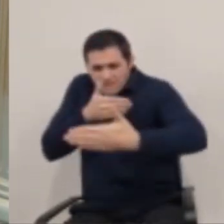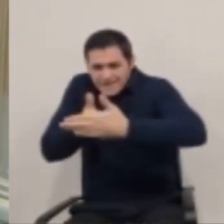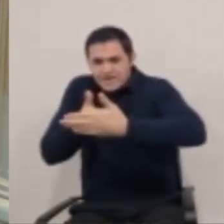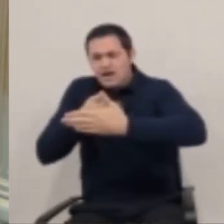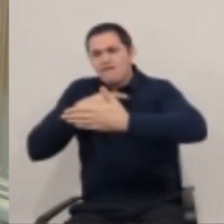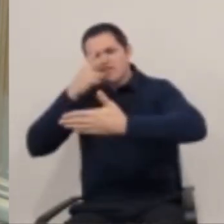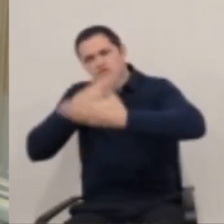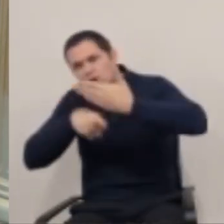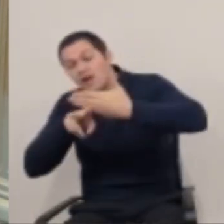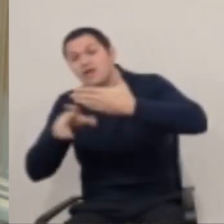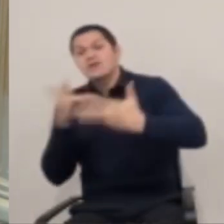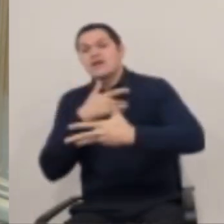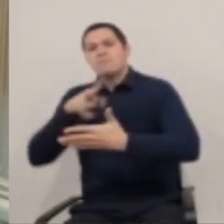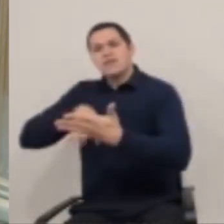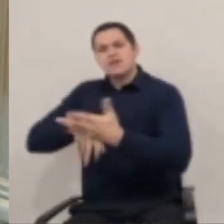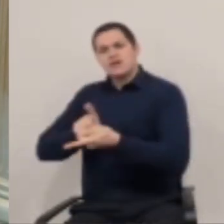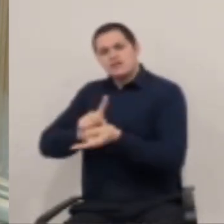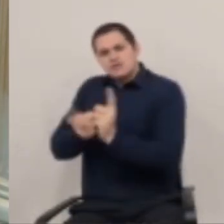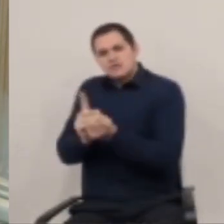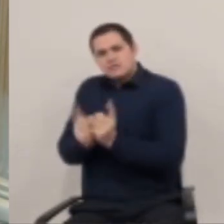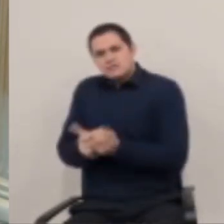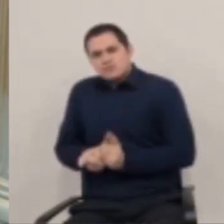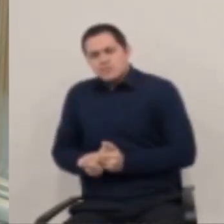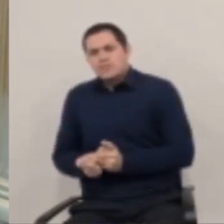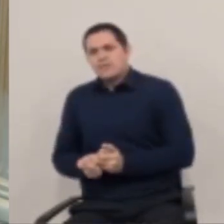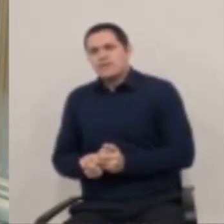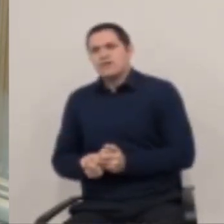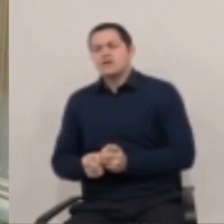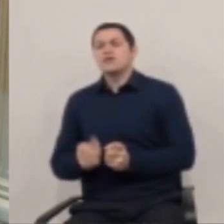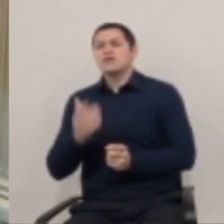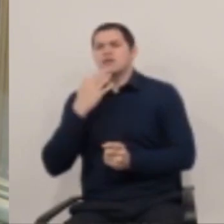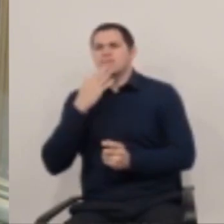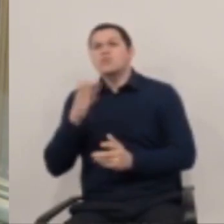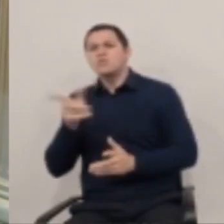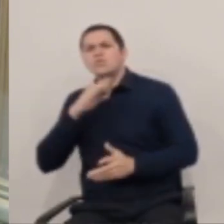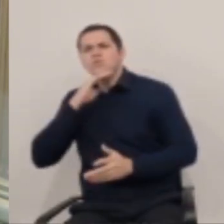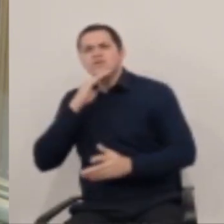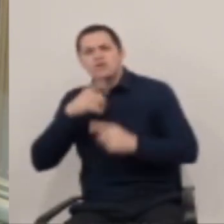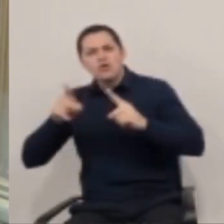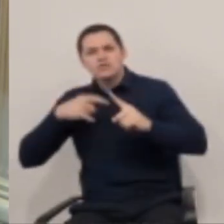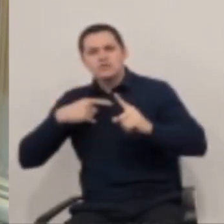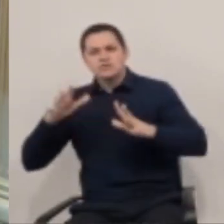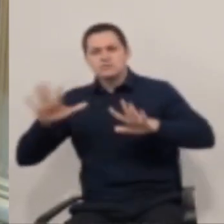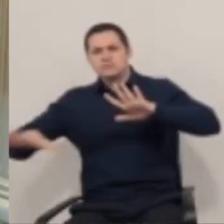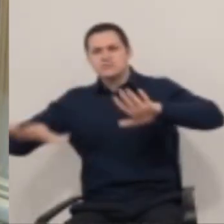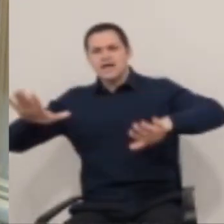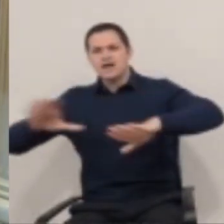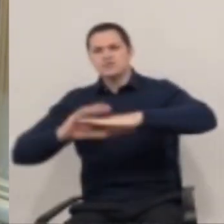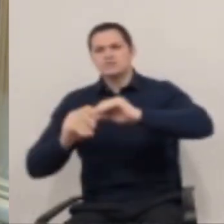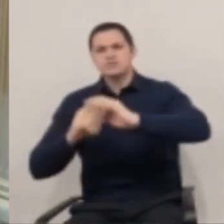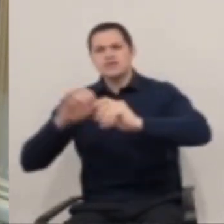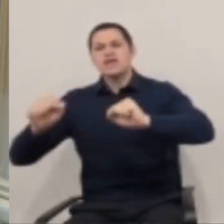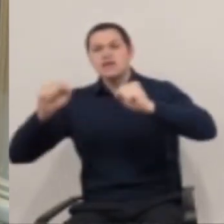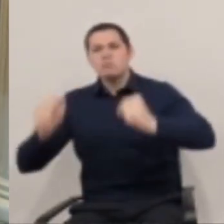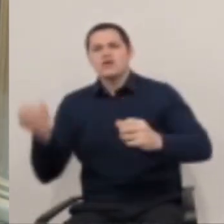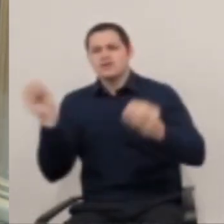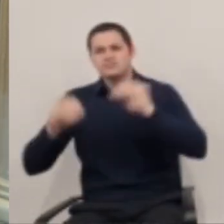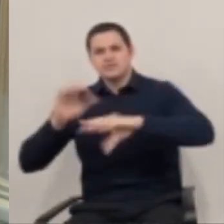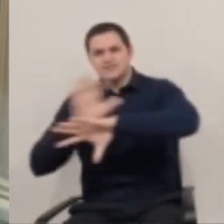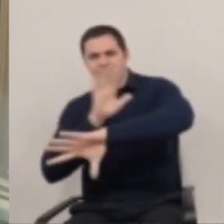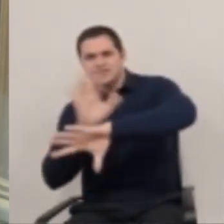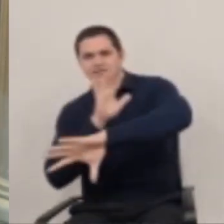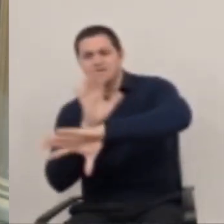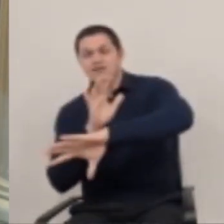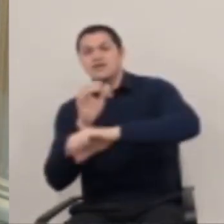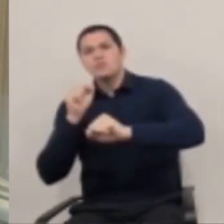materiales adaptados, táctiles y sonoros, ocupando los otros sentidos para poder desarrollar cine, abordando todas las temáticas de un taller de